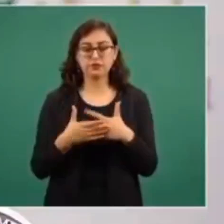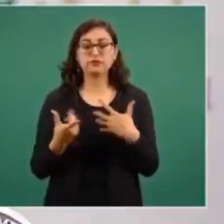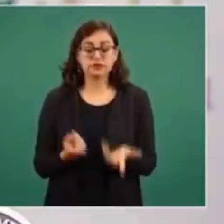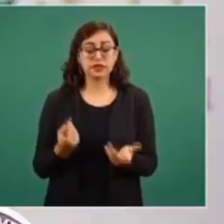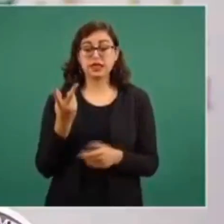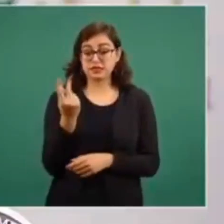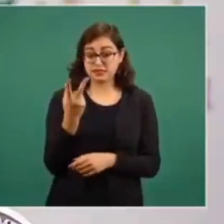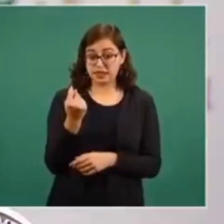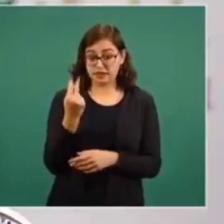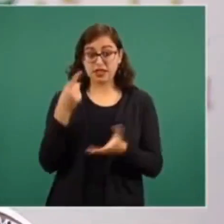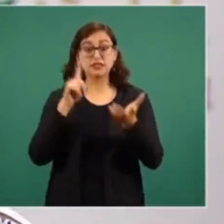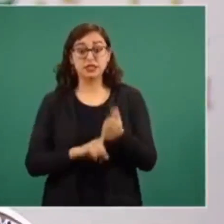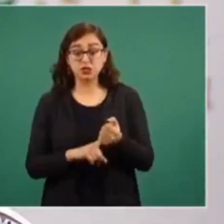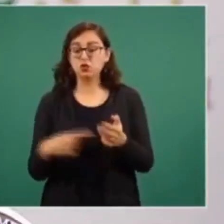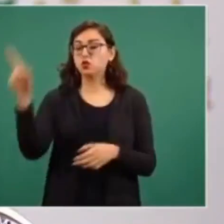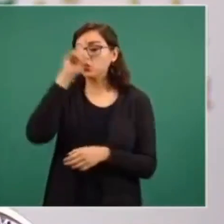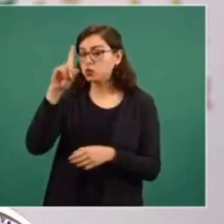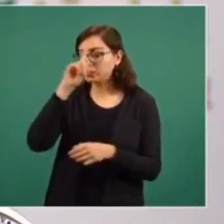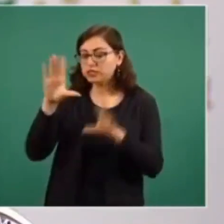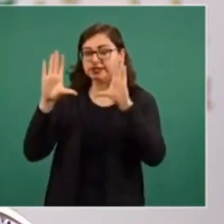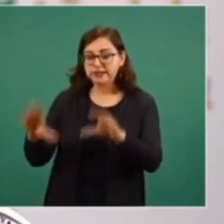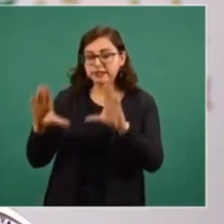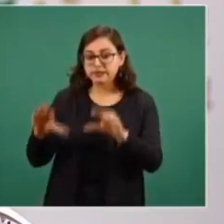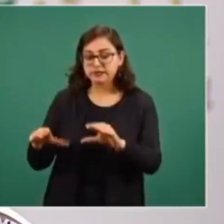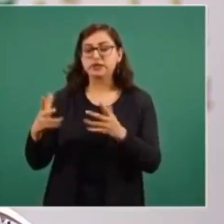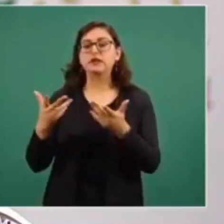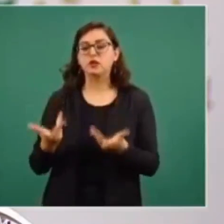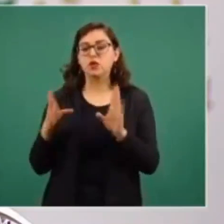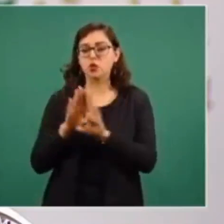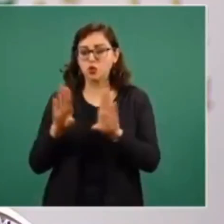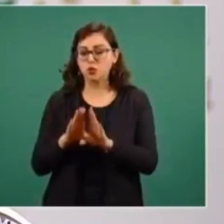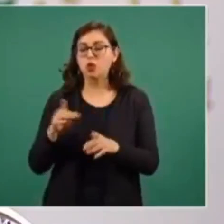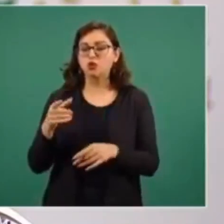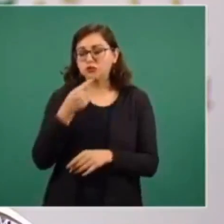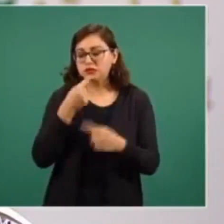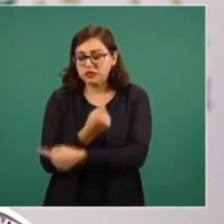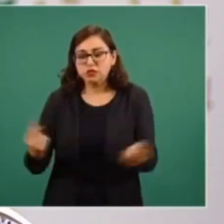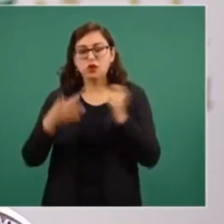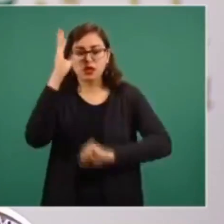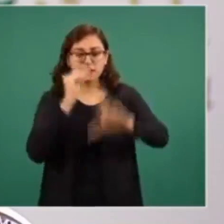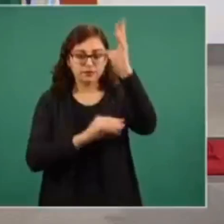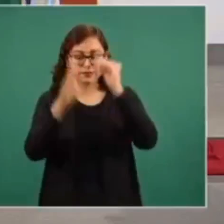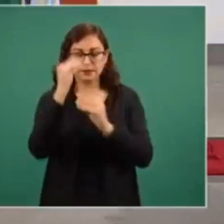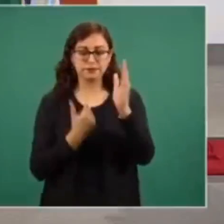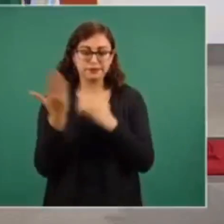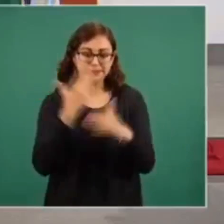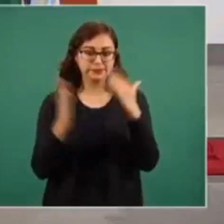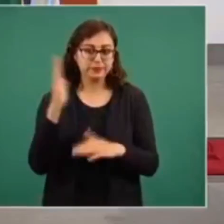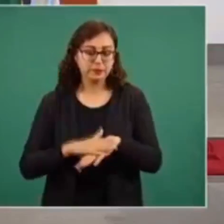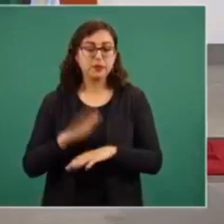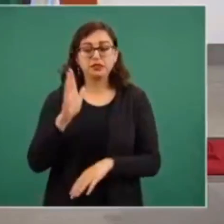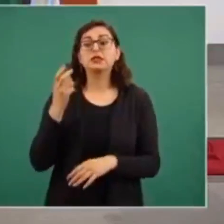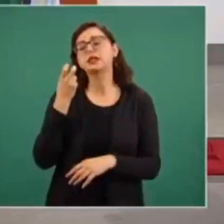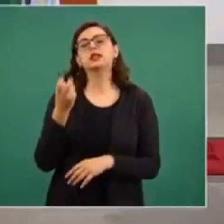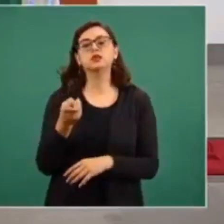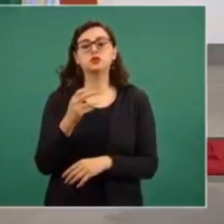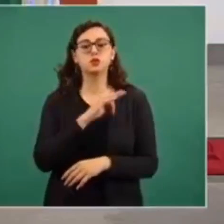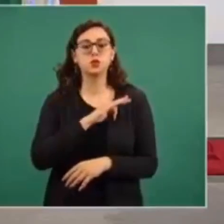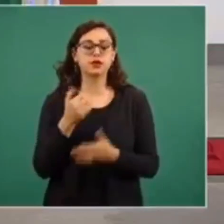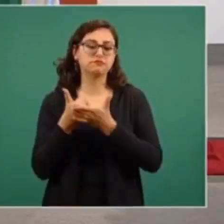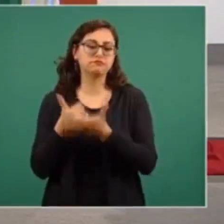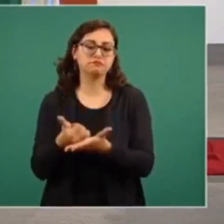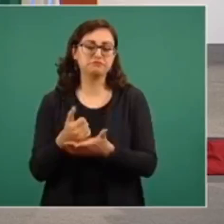propios programas de televisión a las familias para dar seguimiento a la programación y a los aprendizajes esperados. Esto es algo que va a ayudar mucho en el